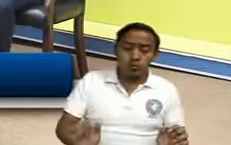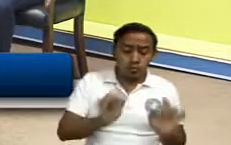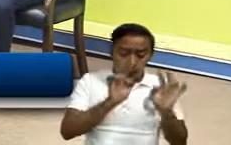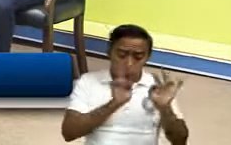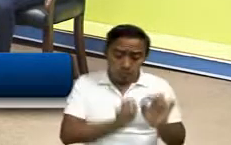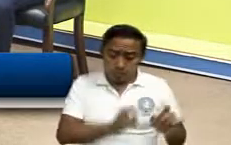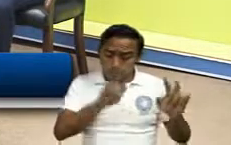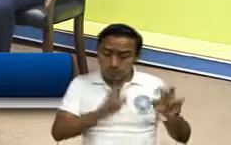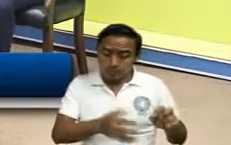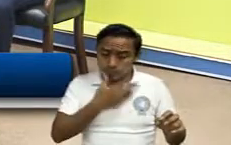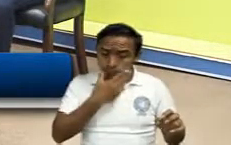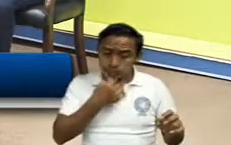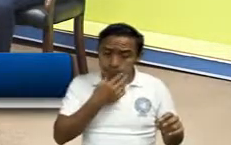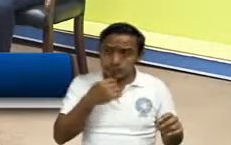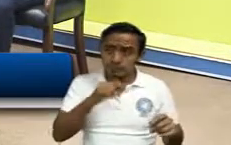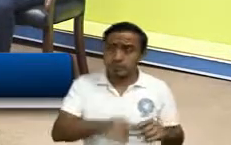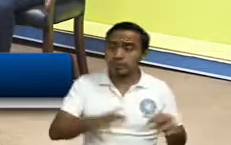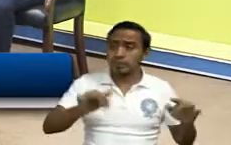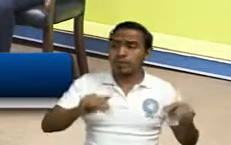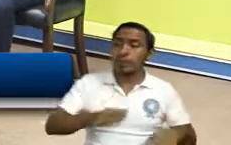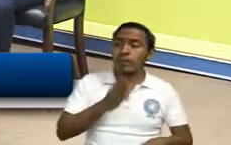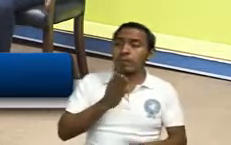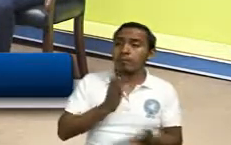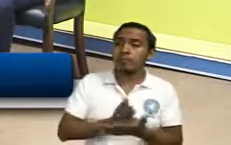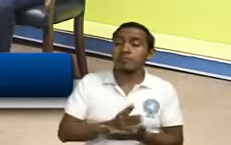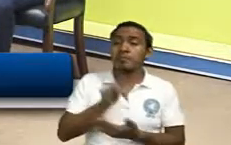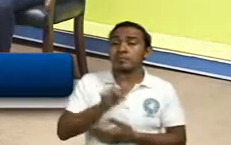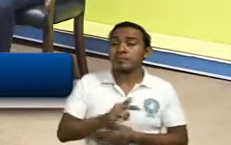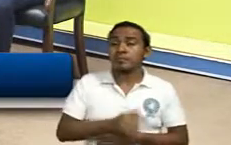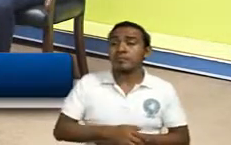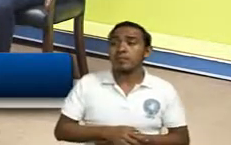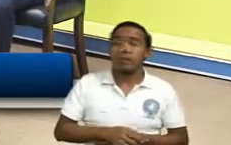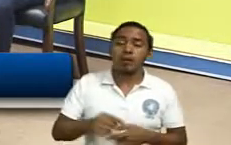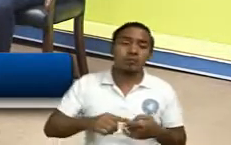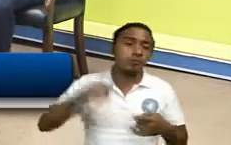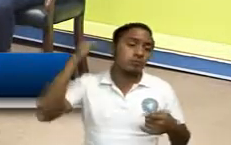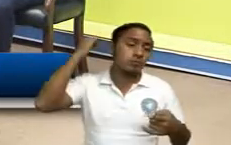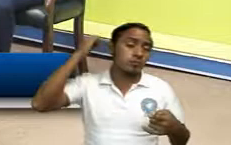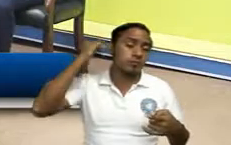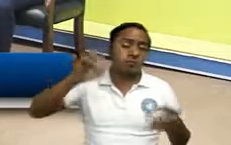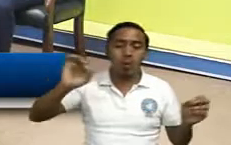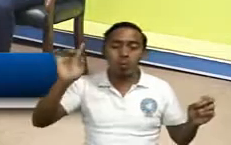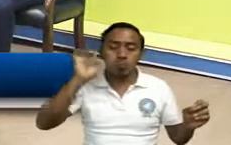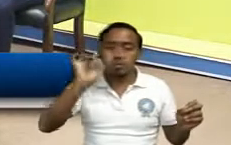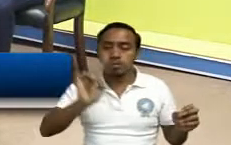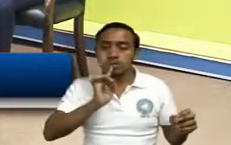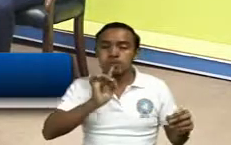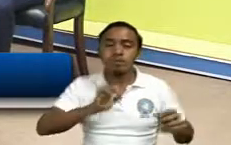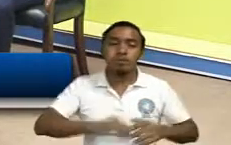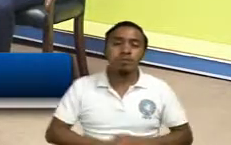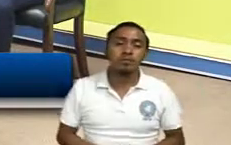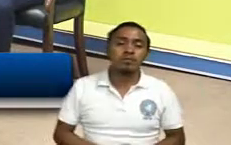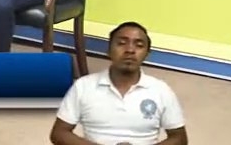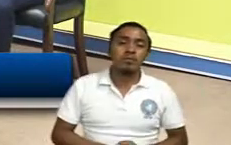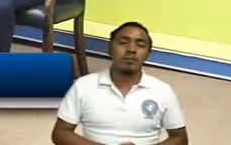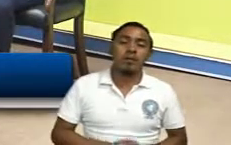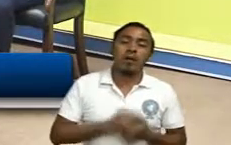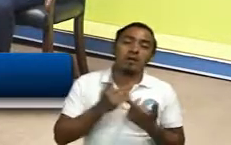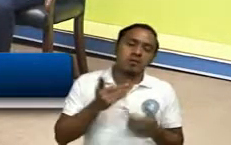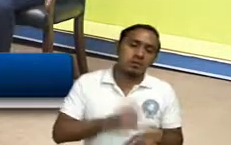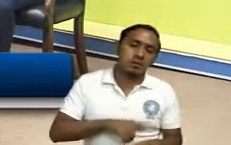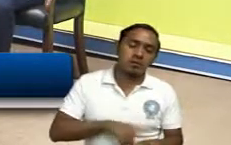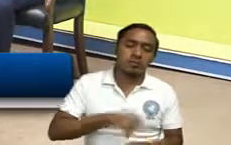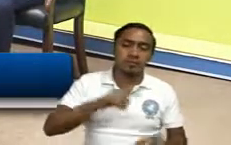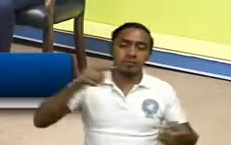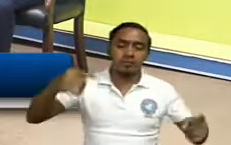la persona que ya tiene un diagnóstico de una afección, ya sea hipoacusia o sordera, cada cierto tiempo se les